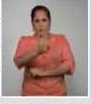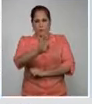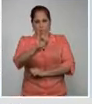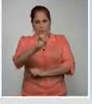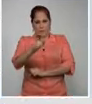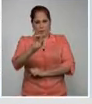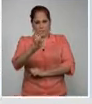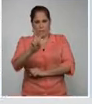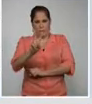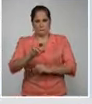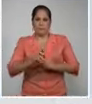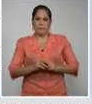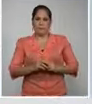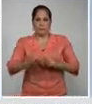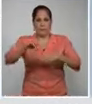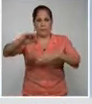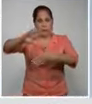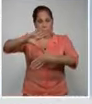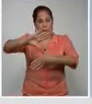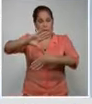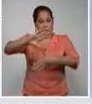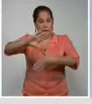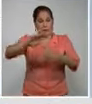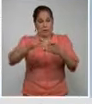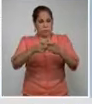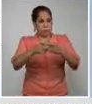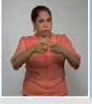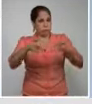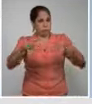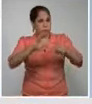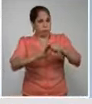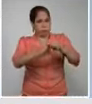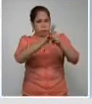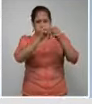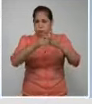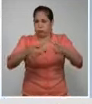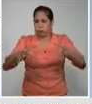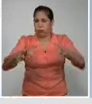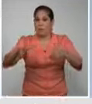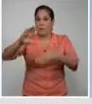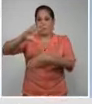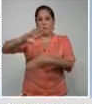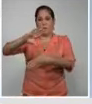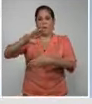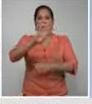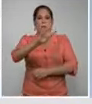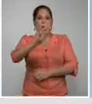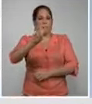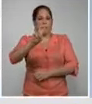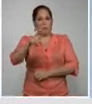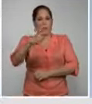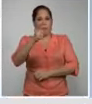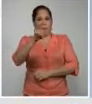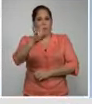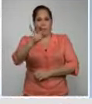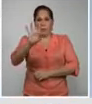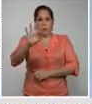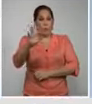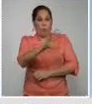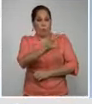2.821.472. Las Américas, que sigue siendo el epicentro de la pandemia, con el 43,98% de todos los